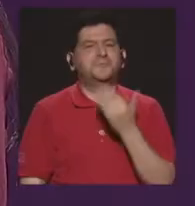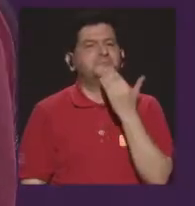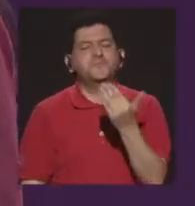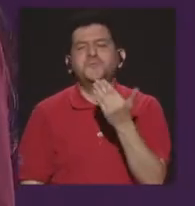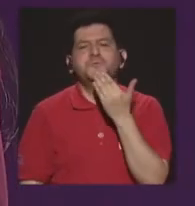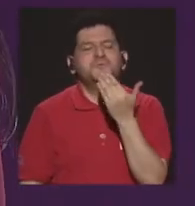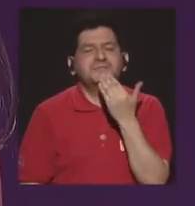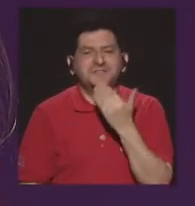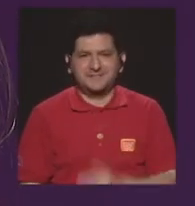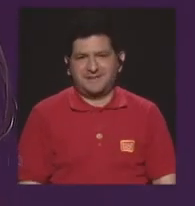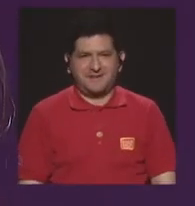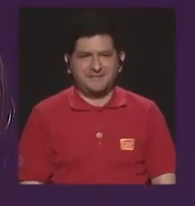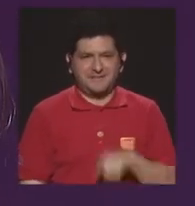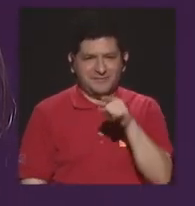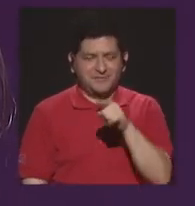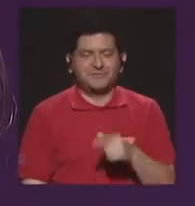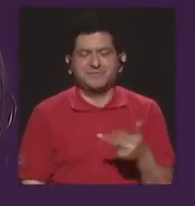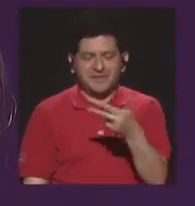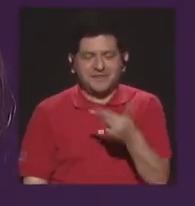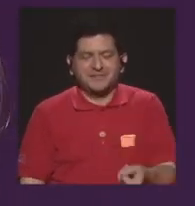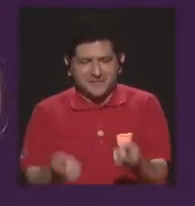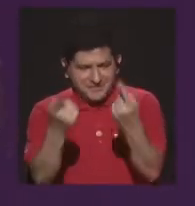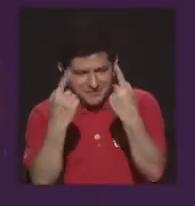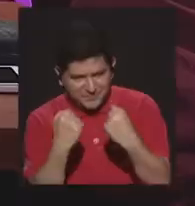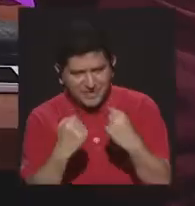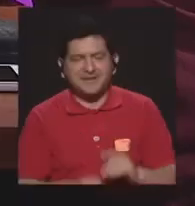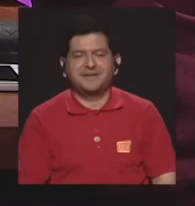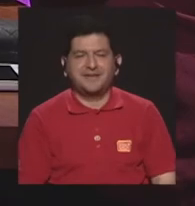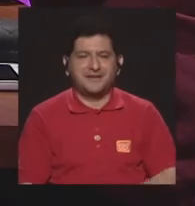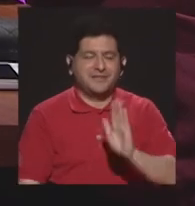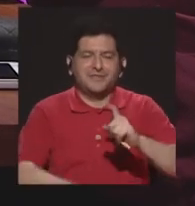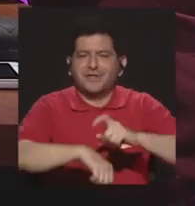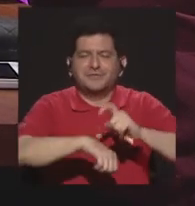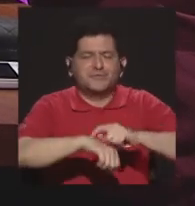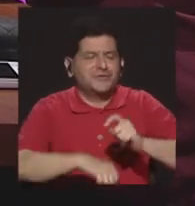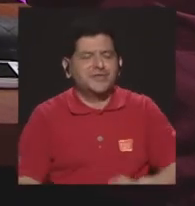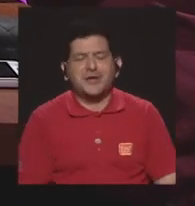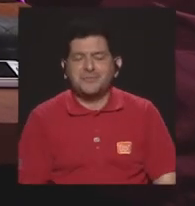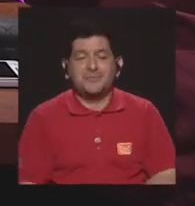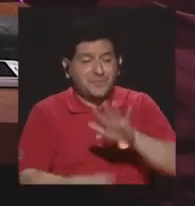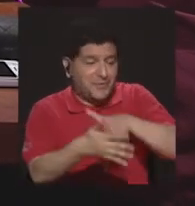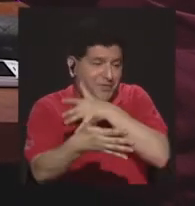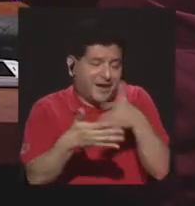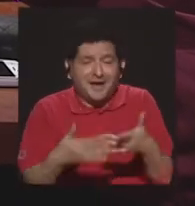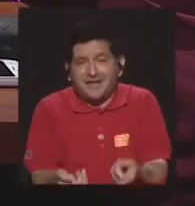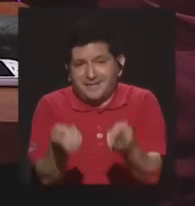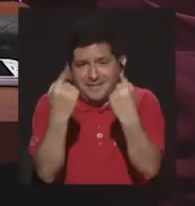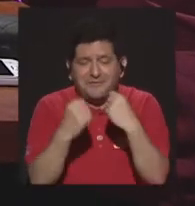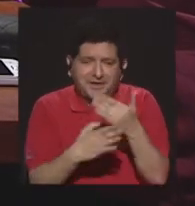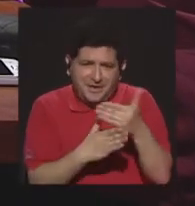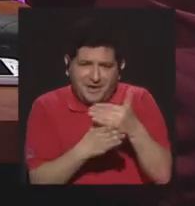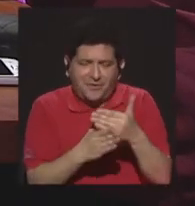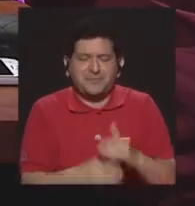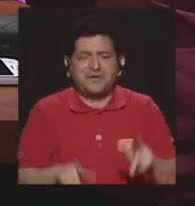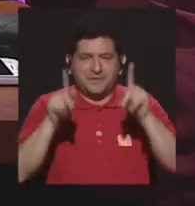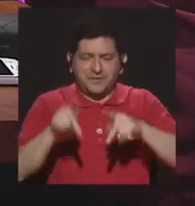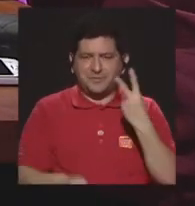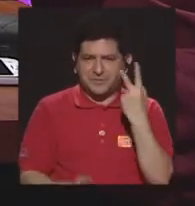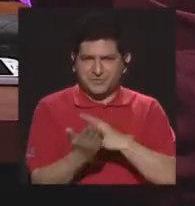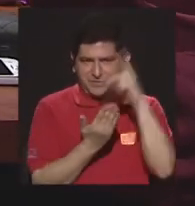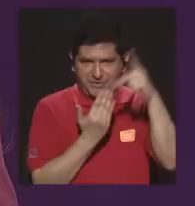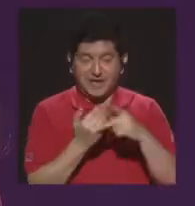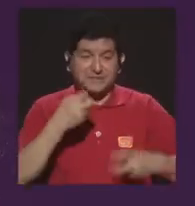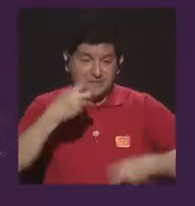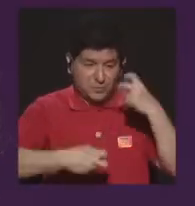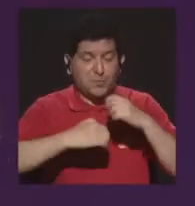partir. Muchísimas gracias por estar con nosotras, por haber sacado un ratito de sus agendas para compartir con nuestra audiencia esta problemática